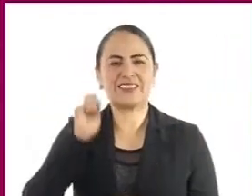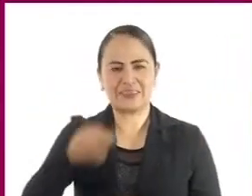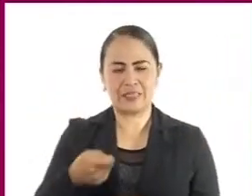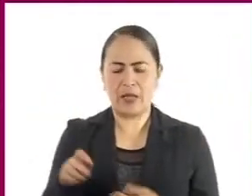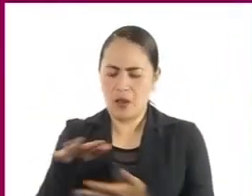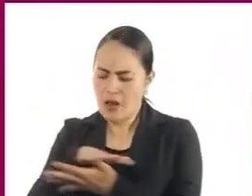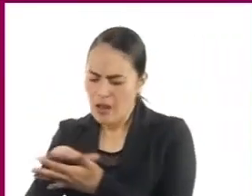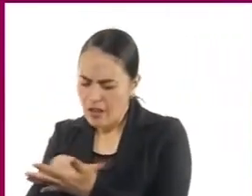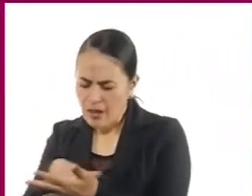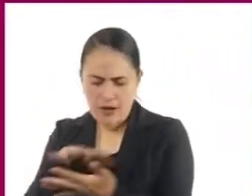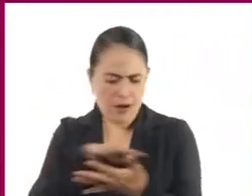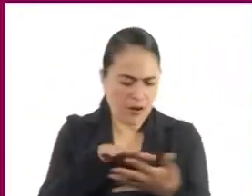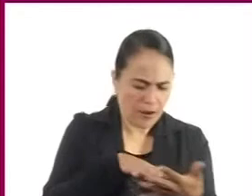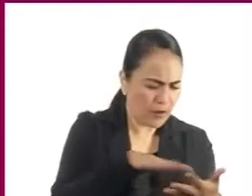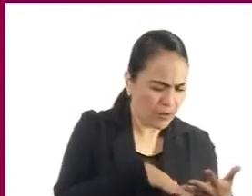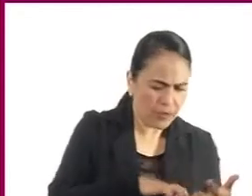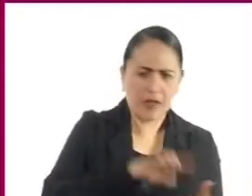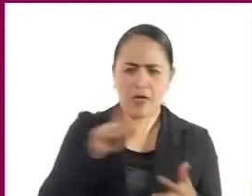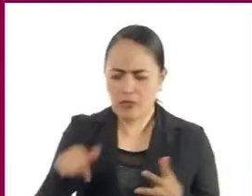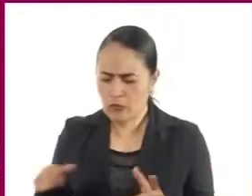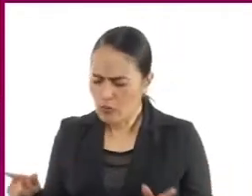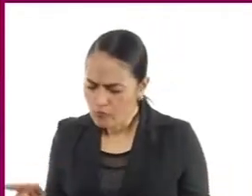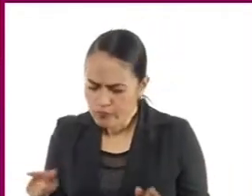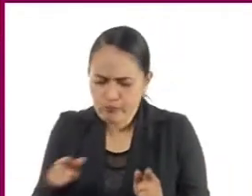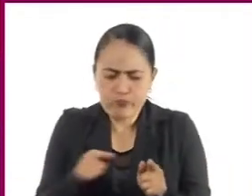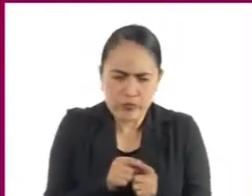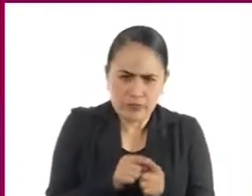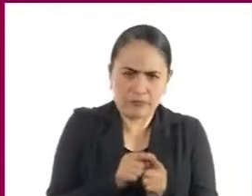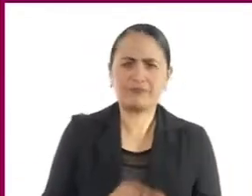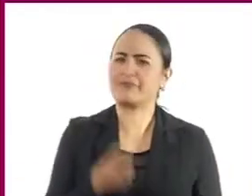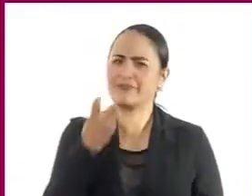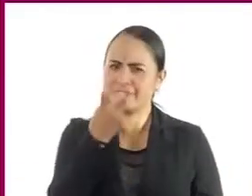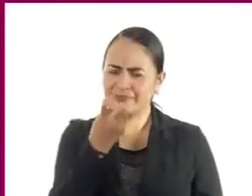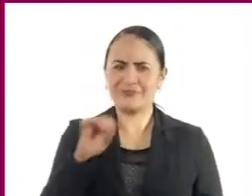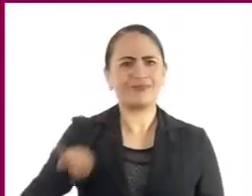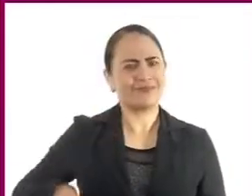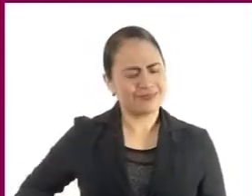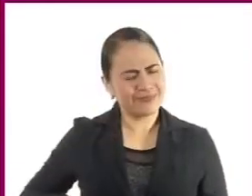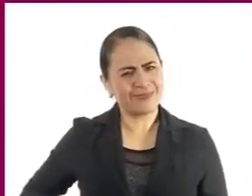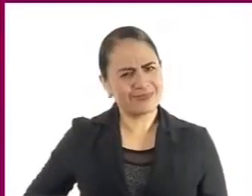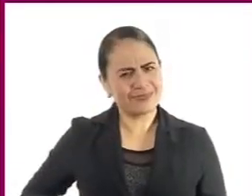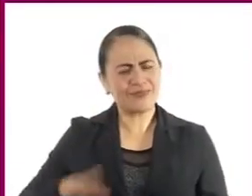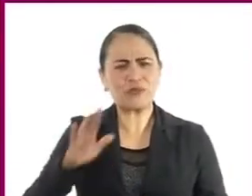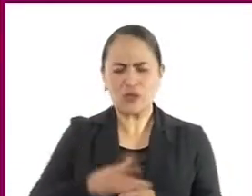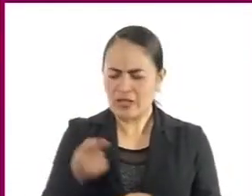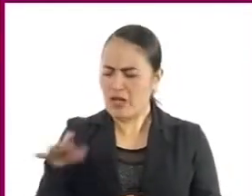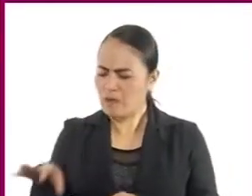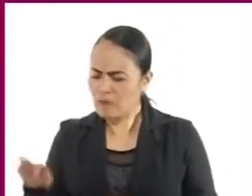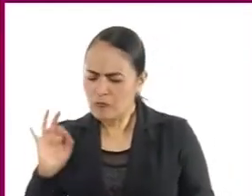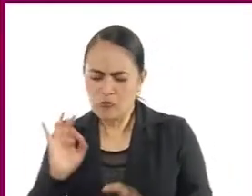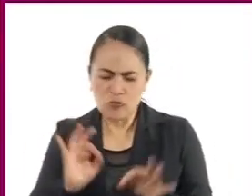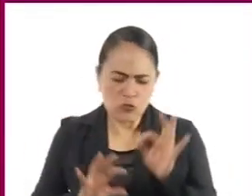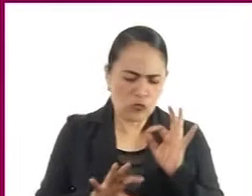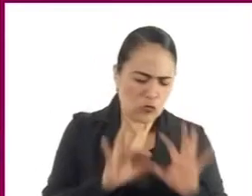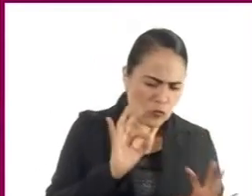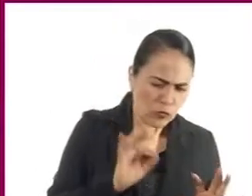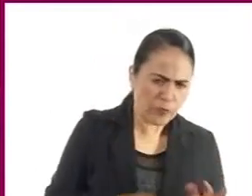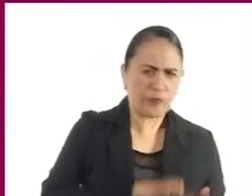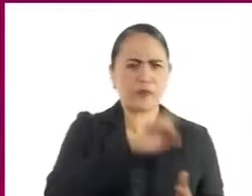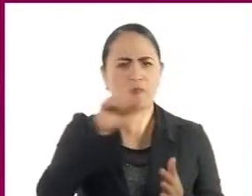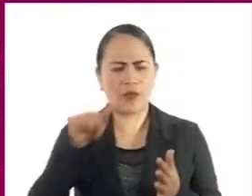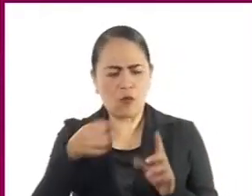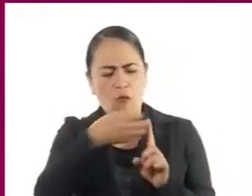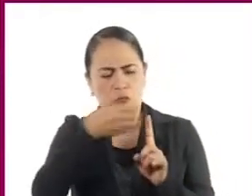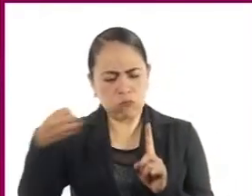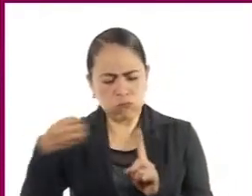textos para resumir. Eso suena interesante, profesor, pues nos permite escoger, definir y esquematizar la información